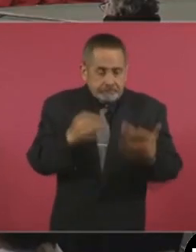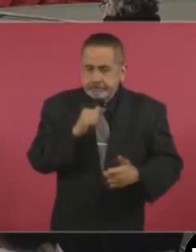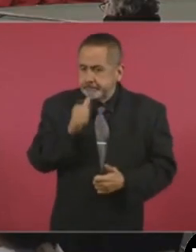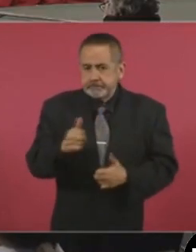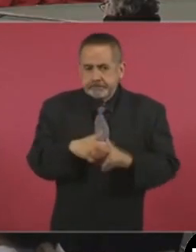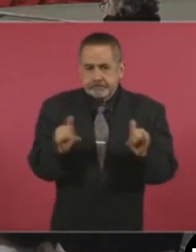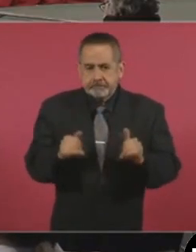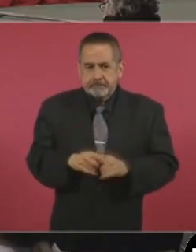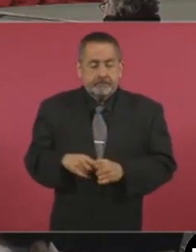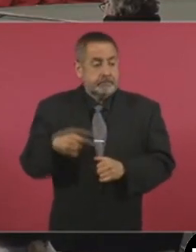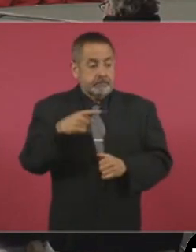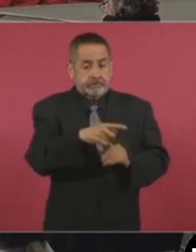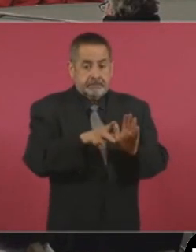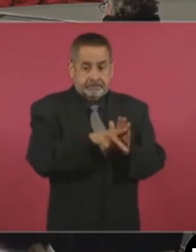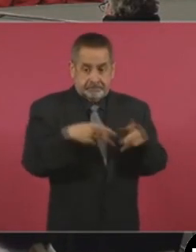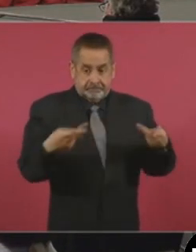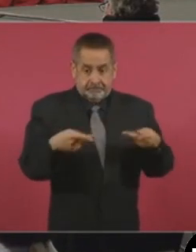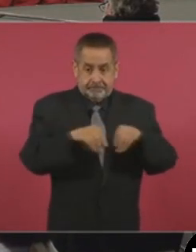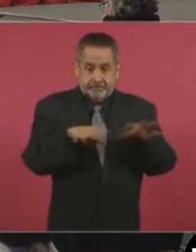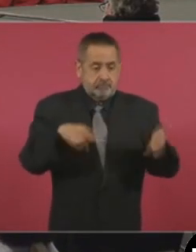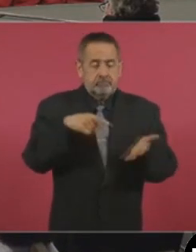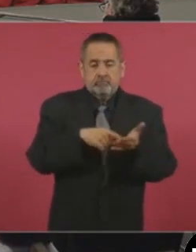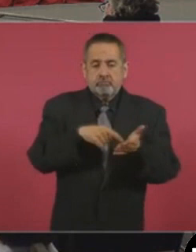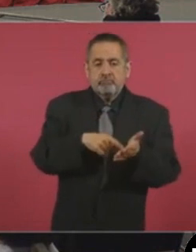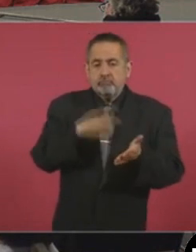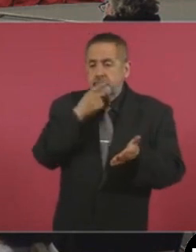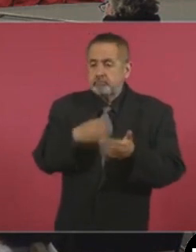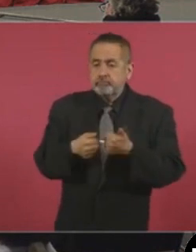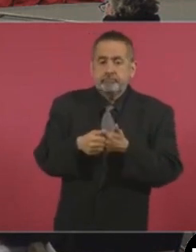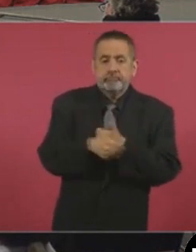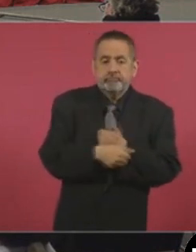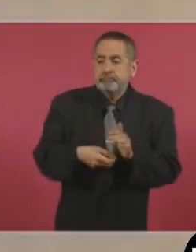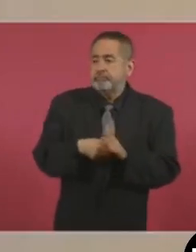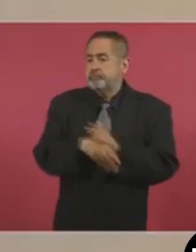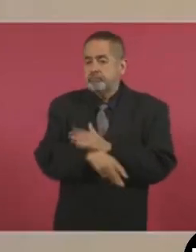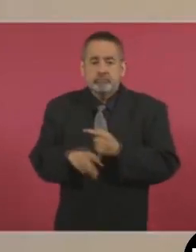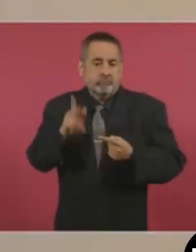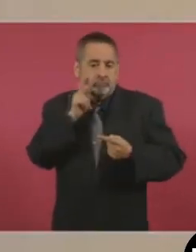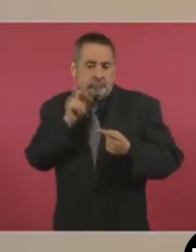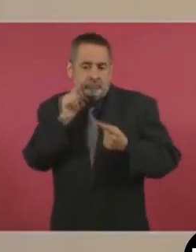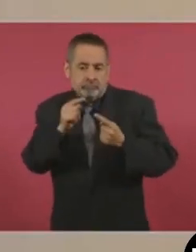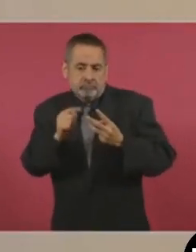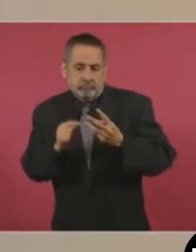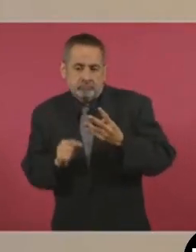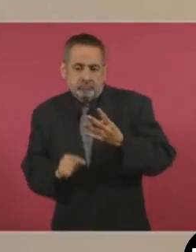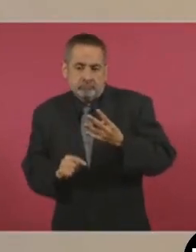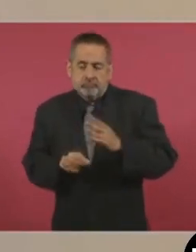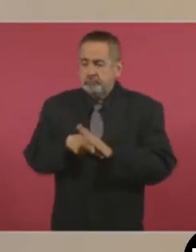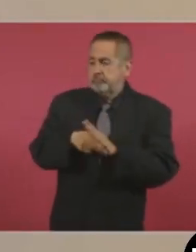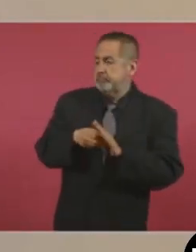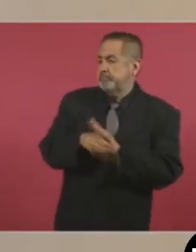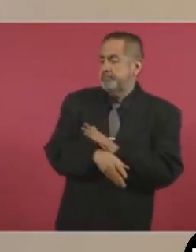Mientras que en dicho diario sí se ocultan todas las pruebas incriminatorias